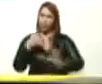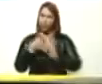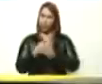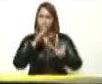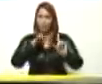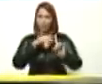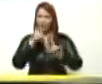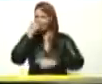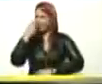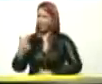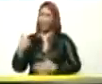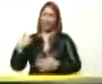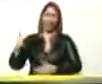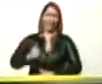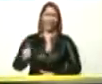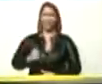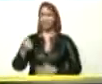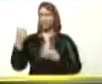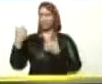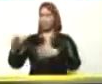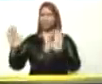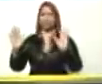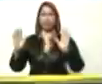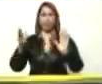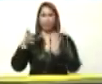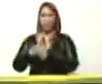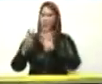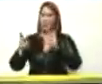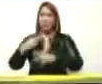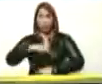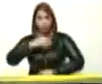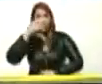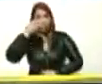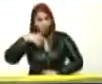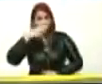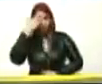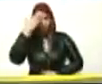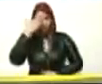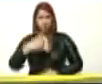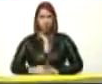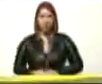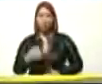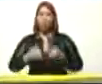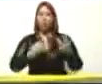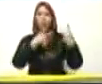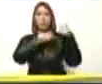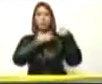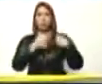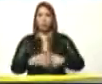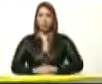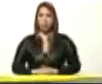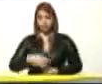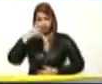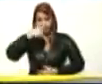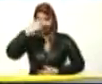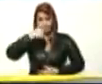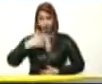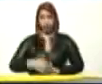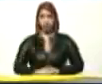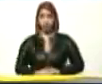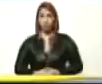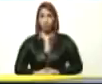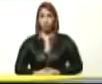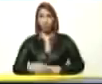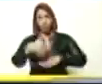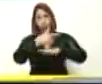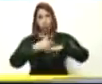Dejen que ellos hagan lo que les dé la gana con ese tema. Nuestro pueblo sabe la responsabilidad y la seriedad con que